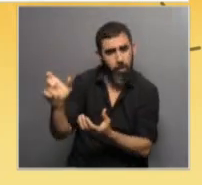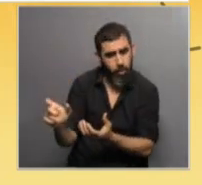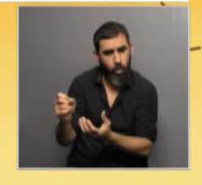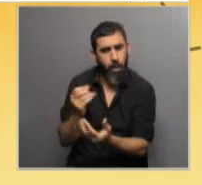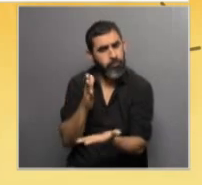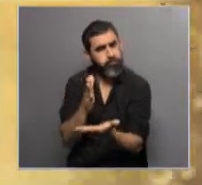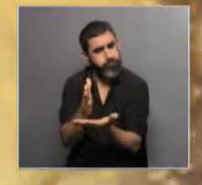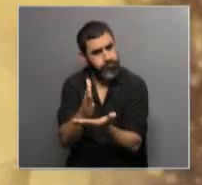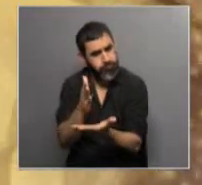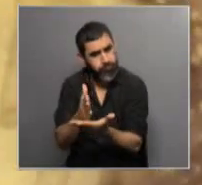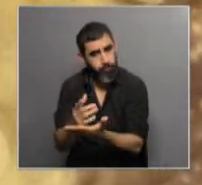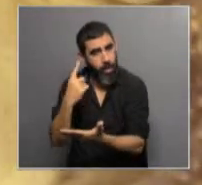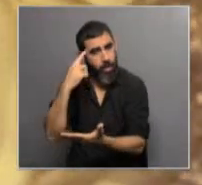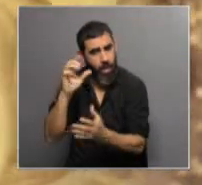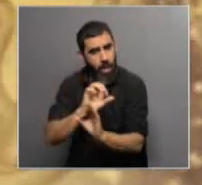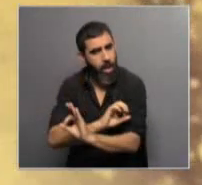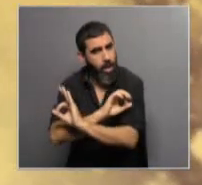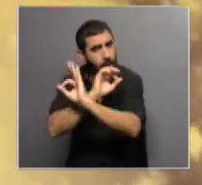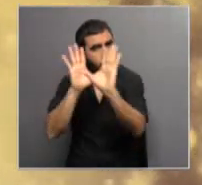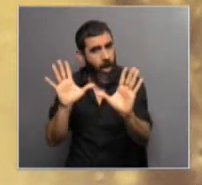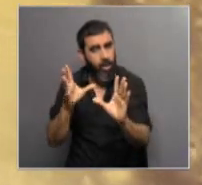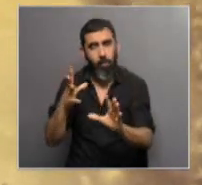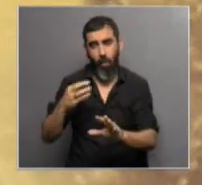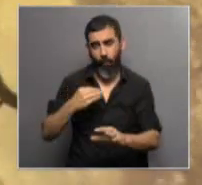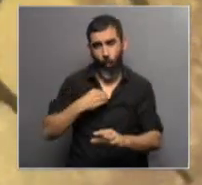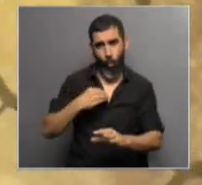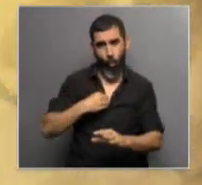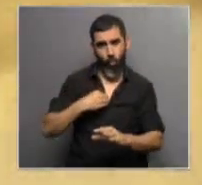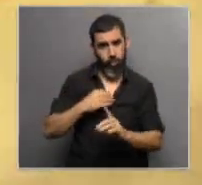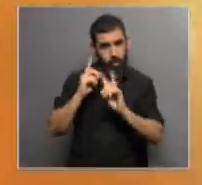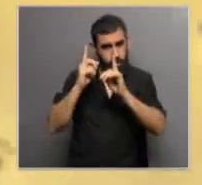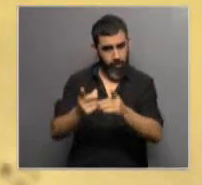de ideas muy claras y de voluntad muy firme